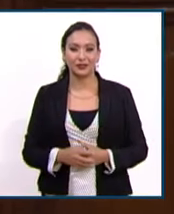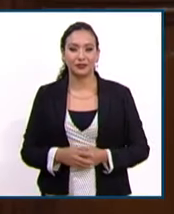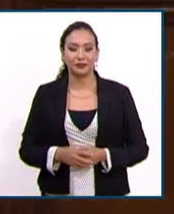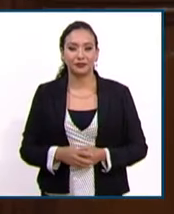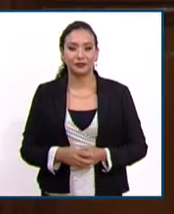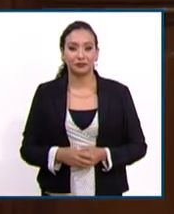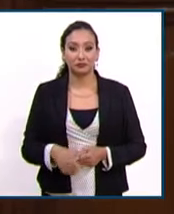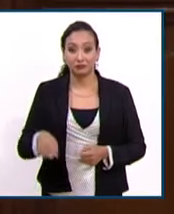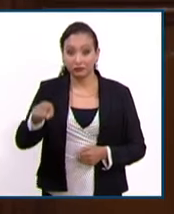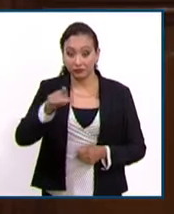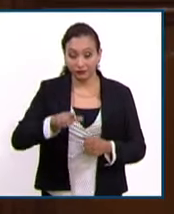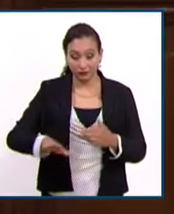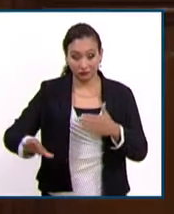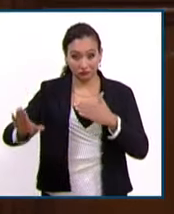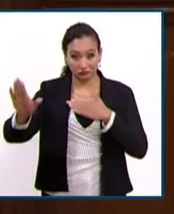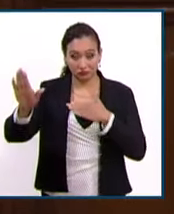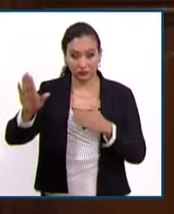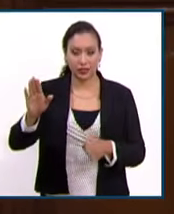Protestan